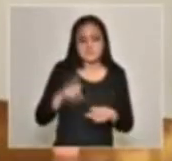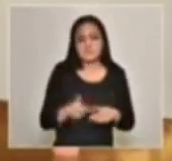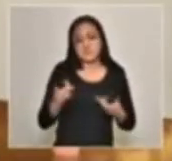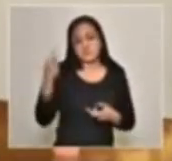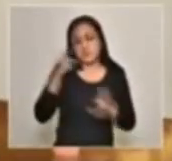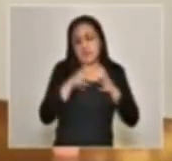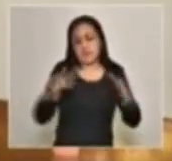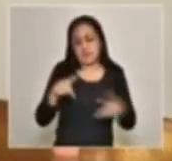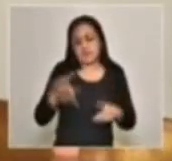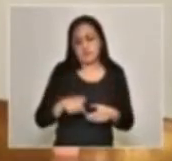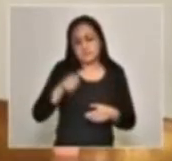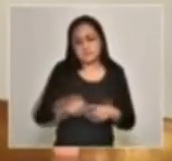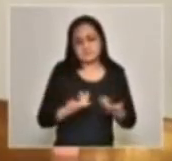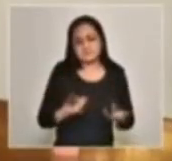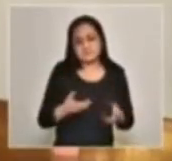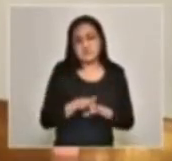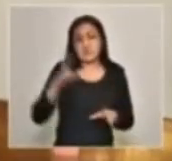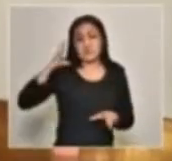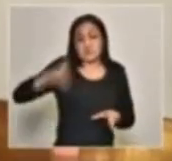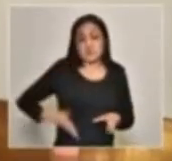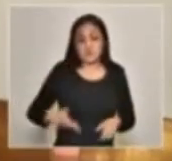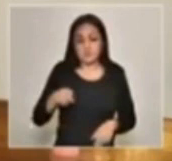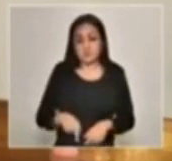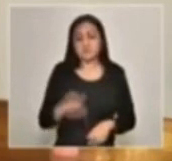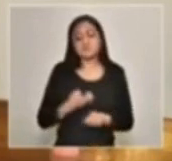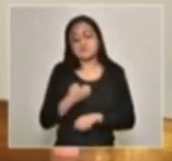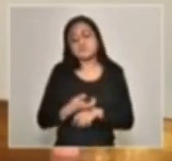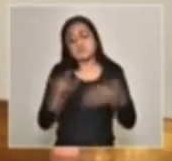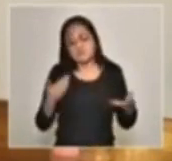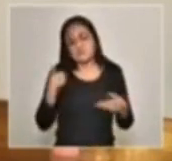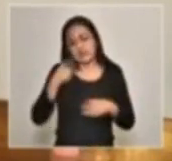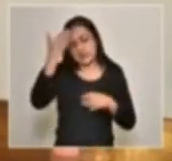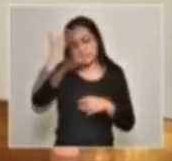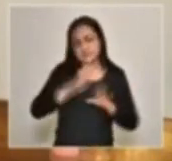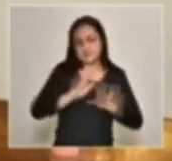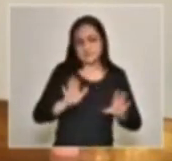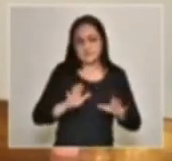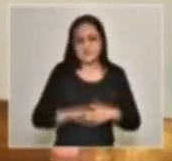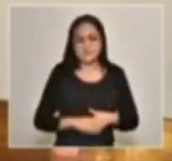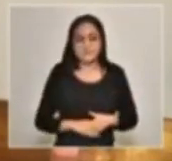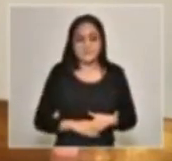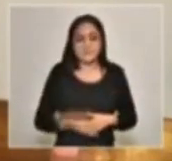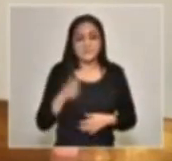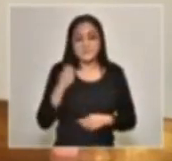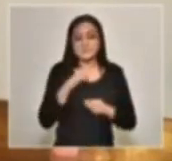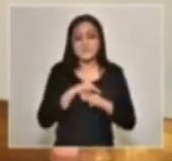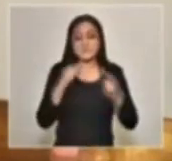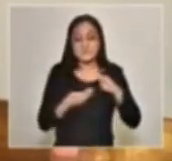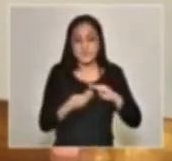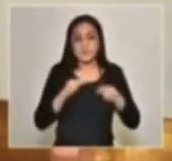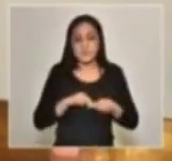el gobernador del estado de puebla miguel barbosa huerta en conferencia matutina manifestó que este año sí habrá desfile conmemorativo